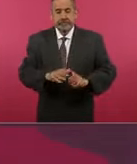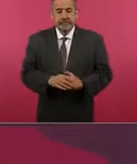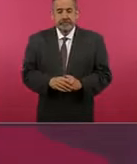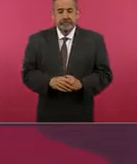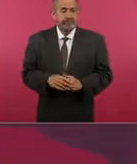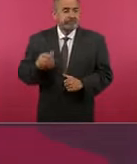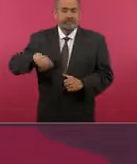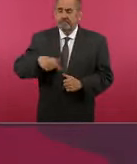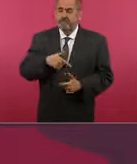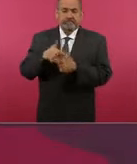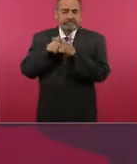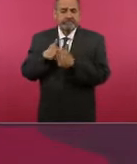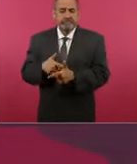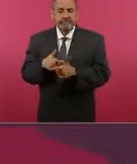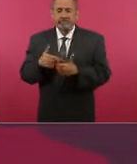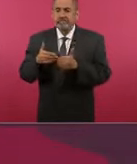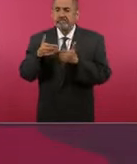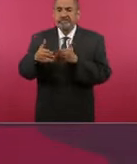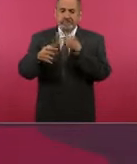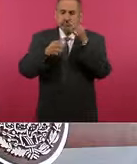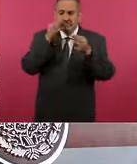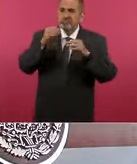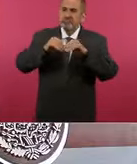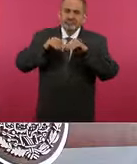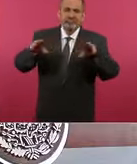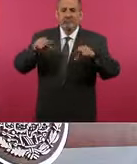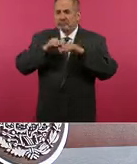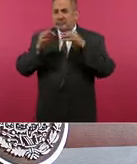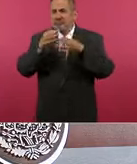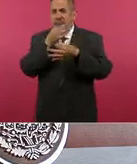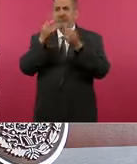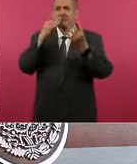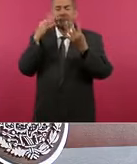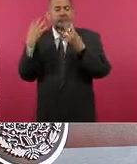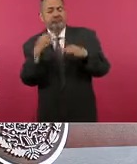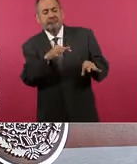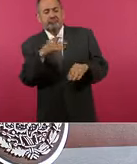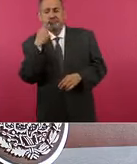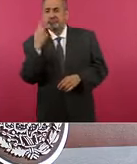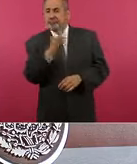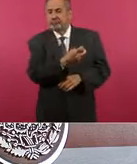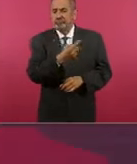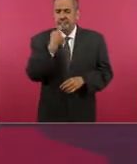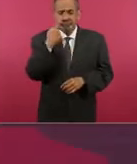vamos nosotros a seguir denunciando esto.